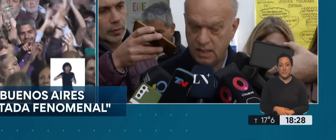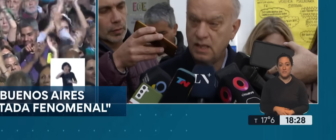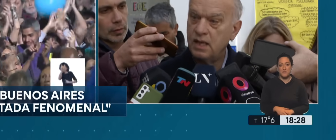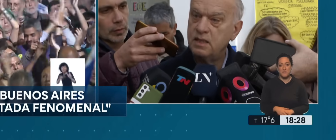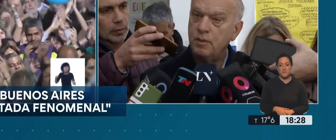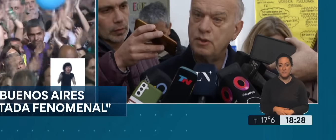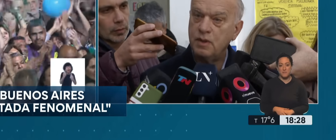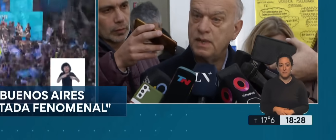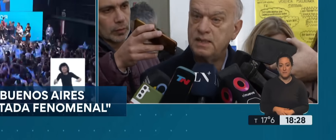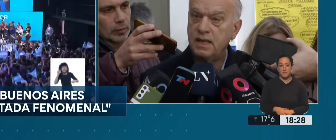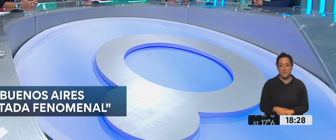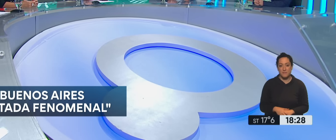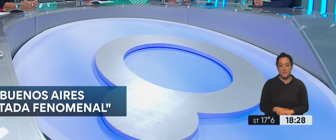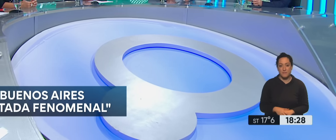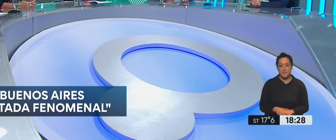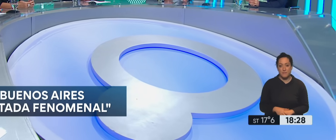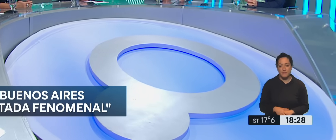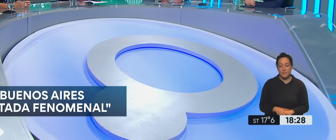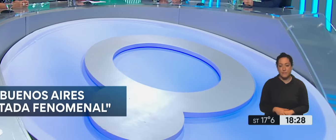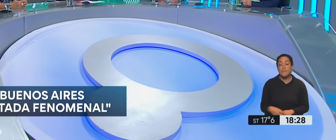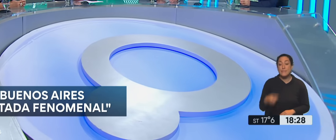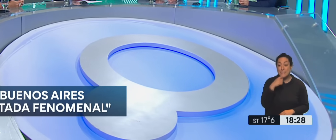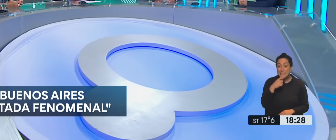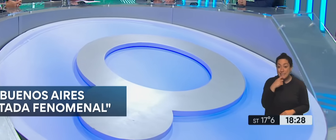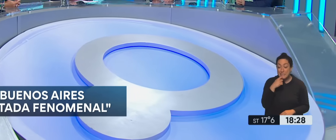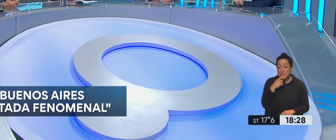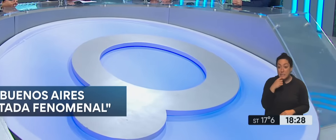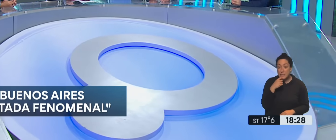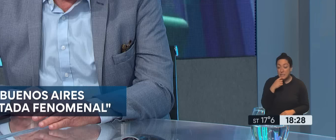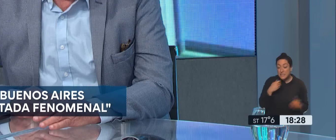sea, te quería preguntar si lo que recuperó era un voto